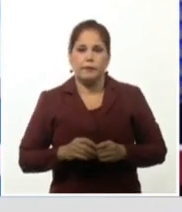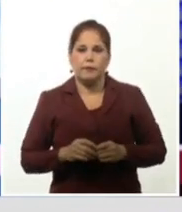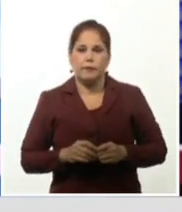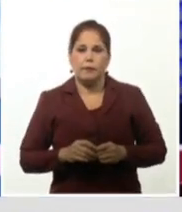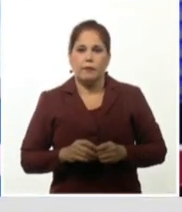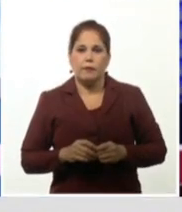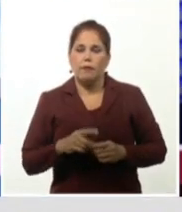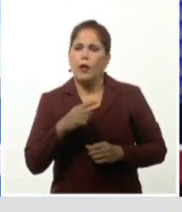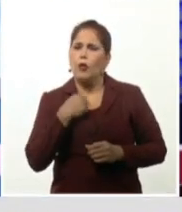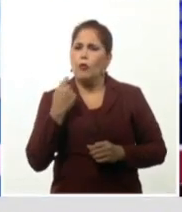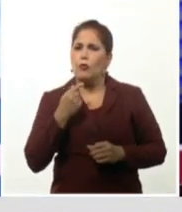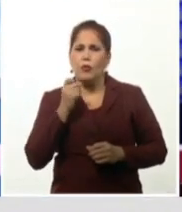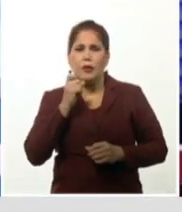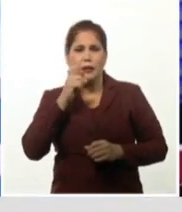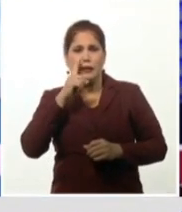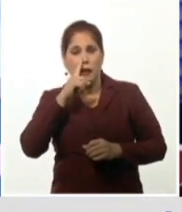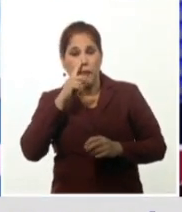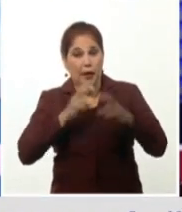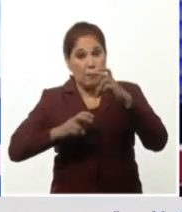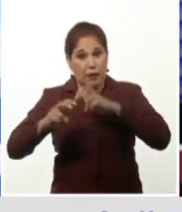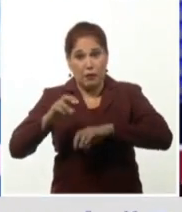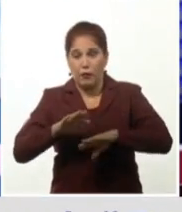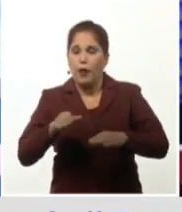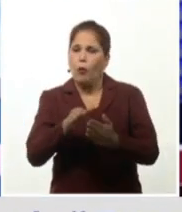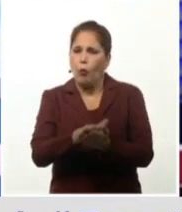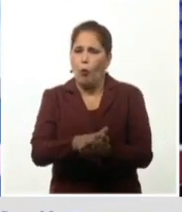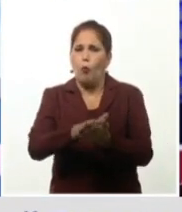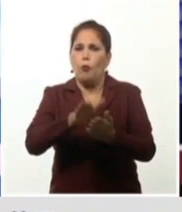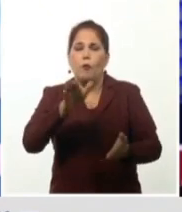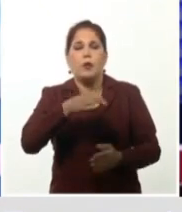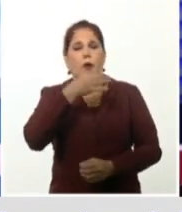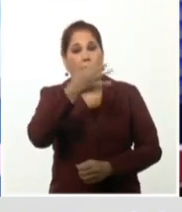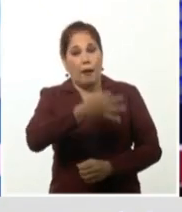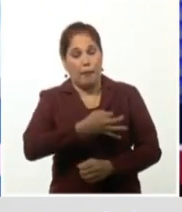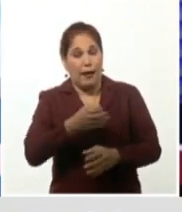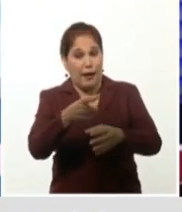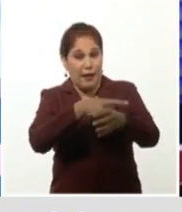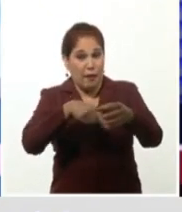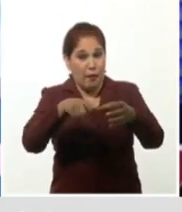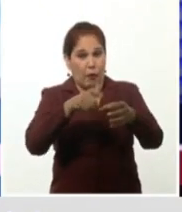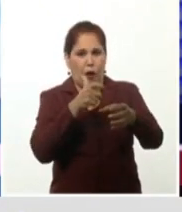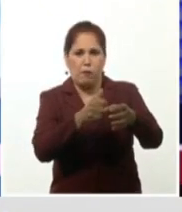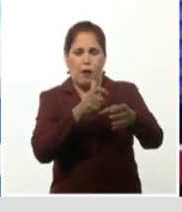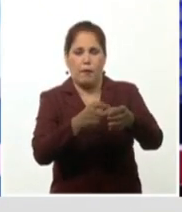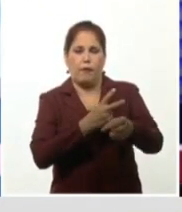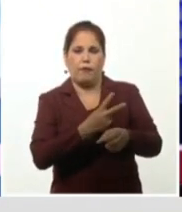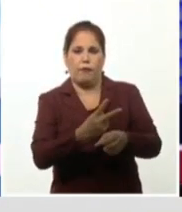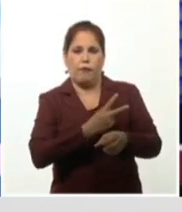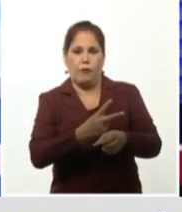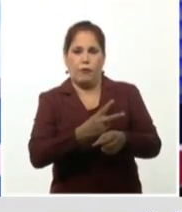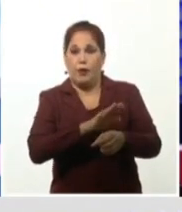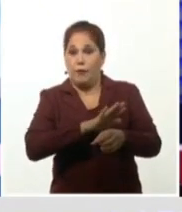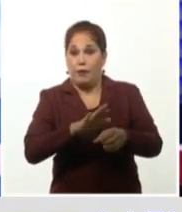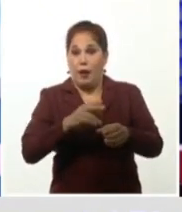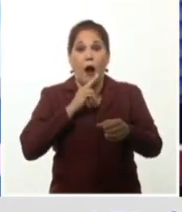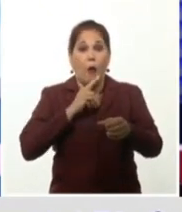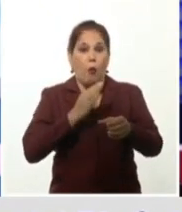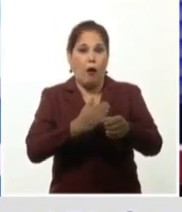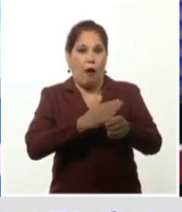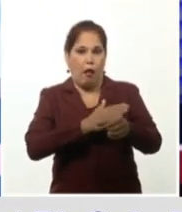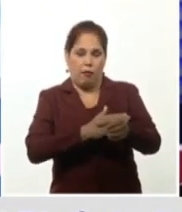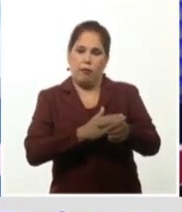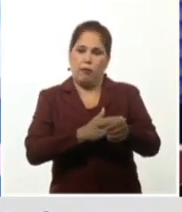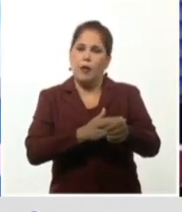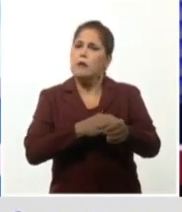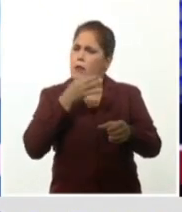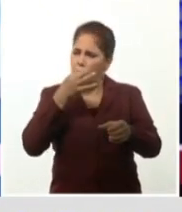ya al final, existe el compromiso, por supuesto, de vacunar a todos los voluntarios que han recibido placebo, y así se hará como hemos